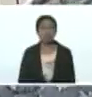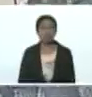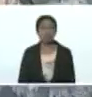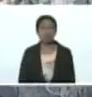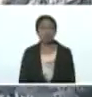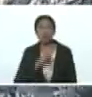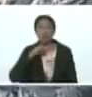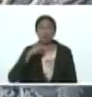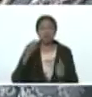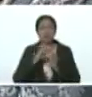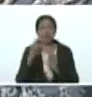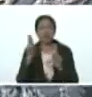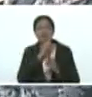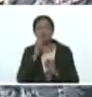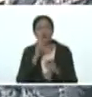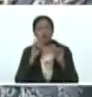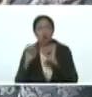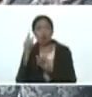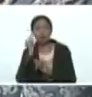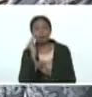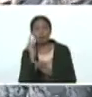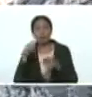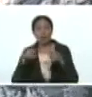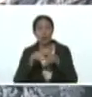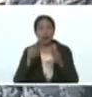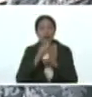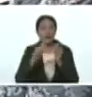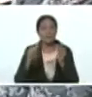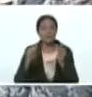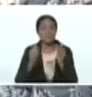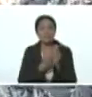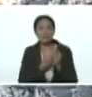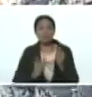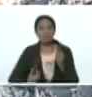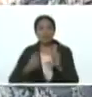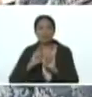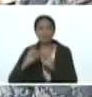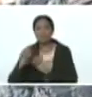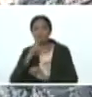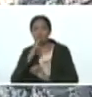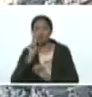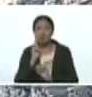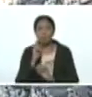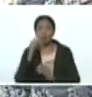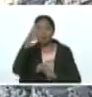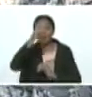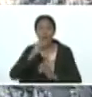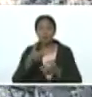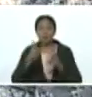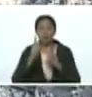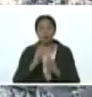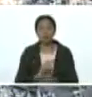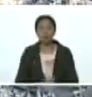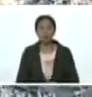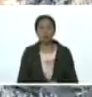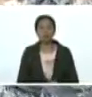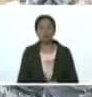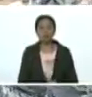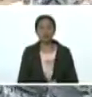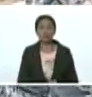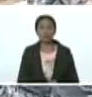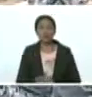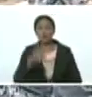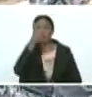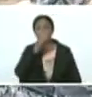nuestra vicepresidenta. Sí, señor. Delcy Angarita. Y fuiste operada ya, correcto. Fue operada